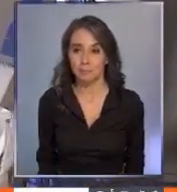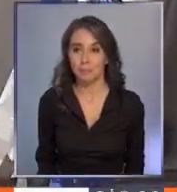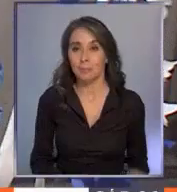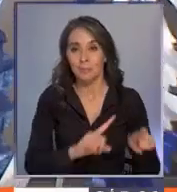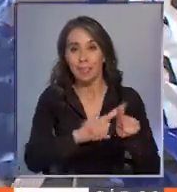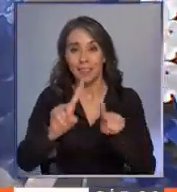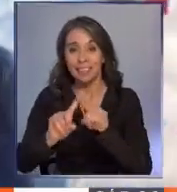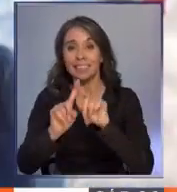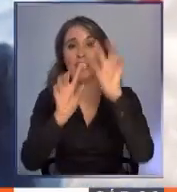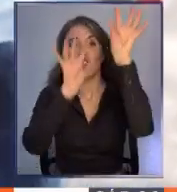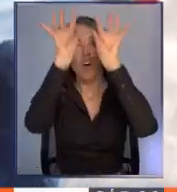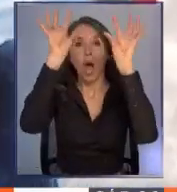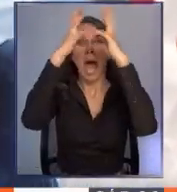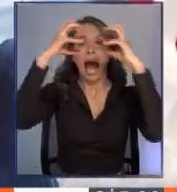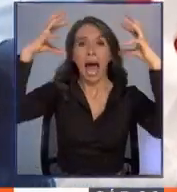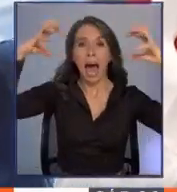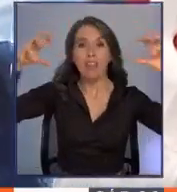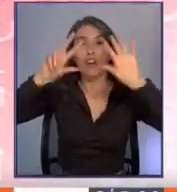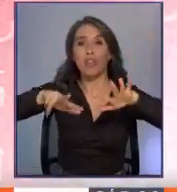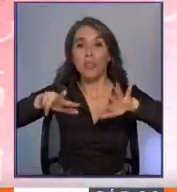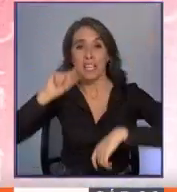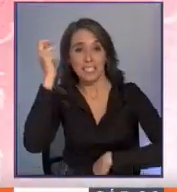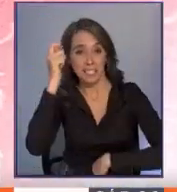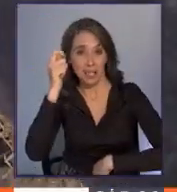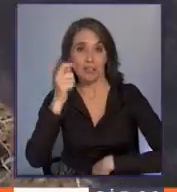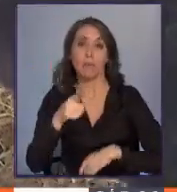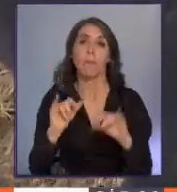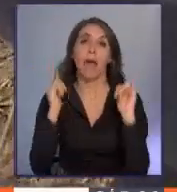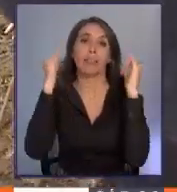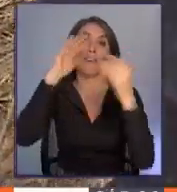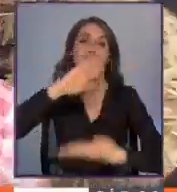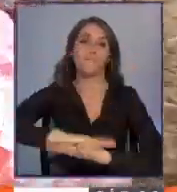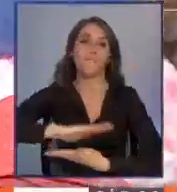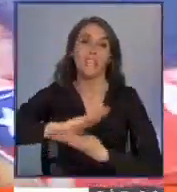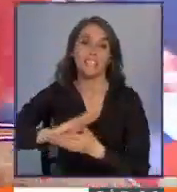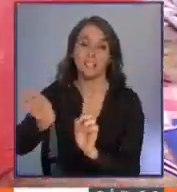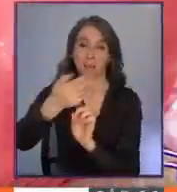Distintos adornos dieciocheros para hacer más entretenidas estas fiestas